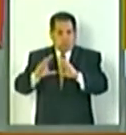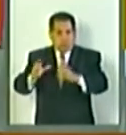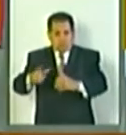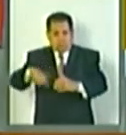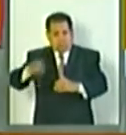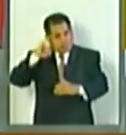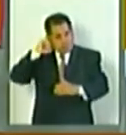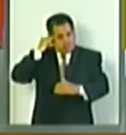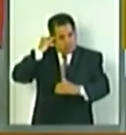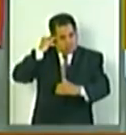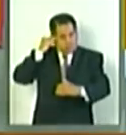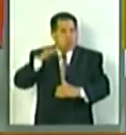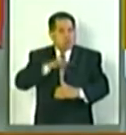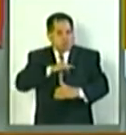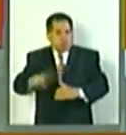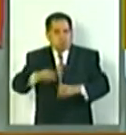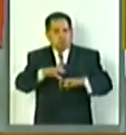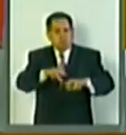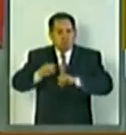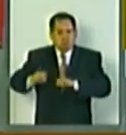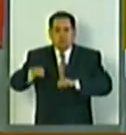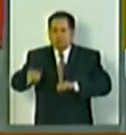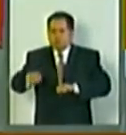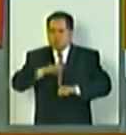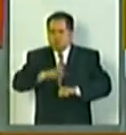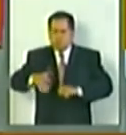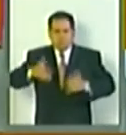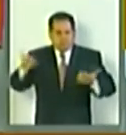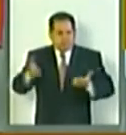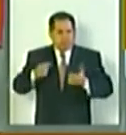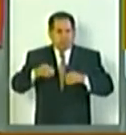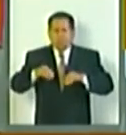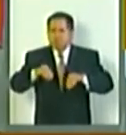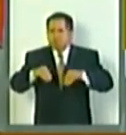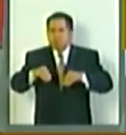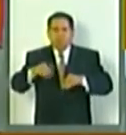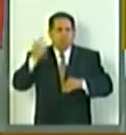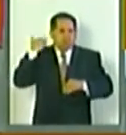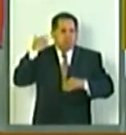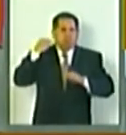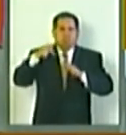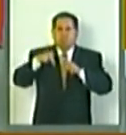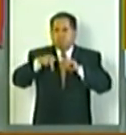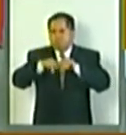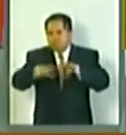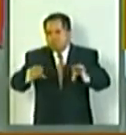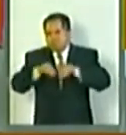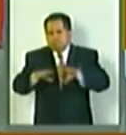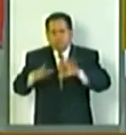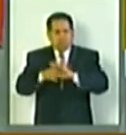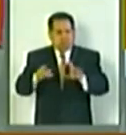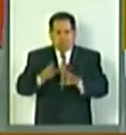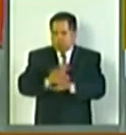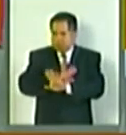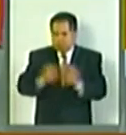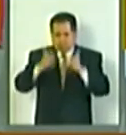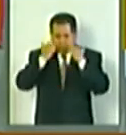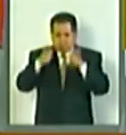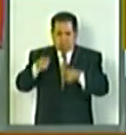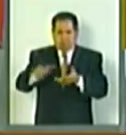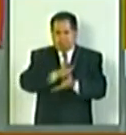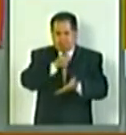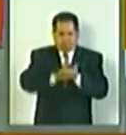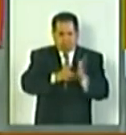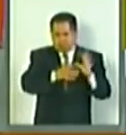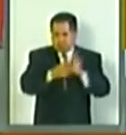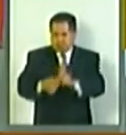indígenas puedan adquirir, operar y administrar medios de comunicación en los términos que las leyes